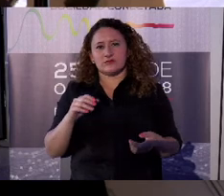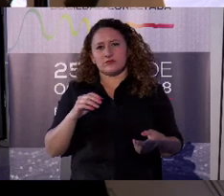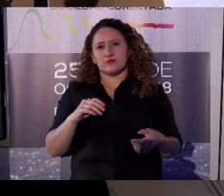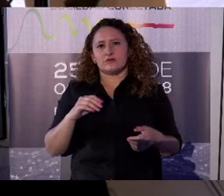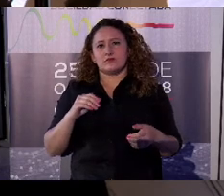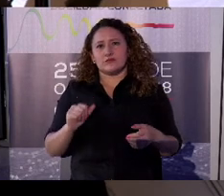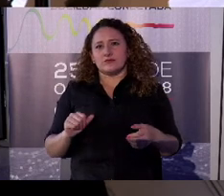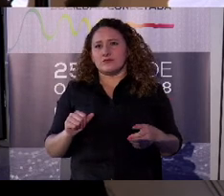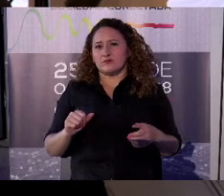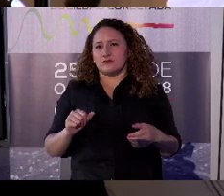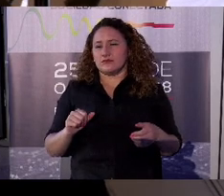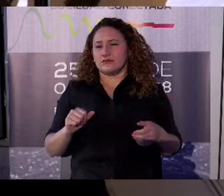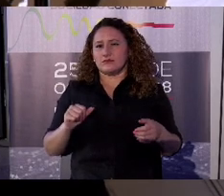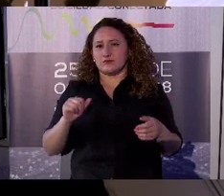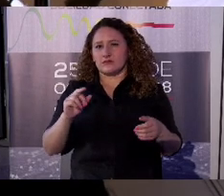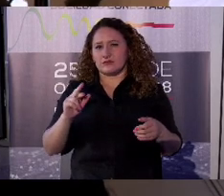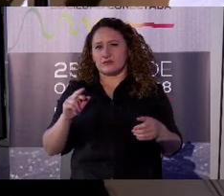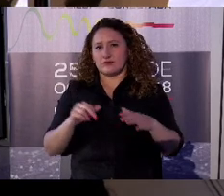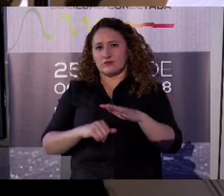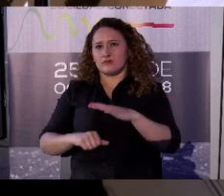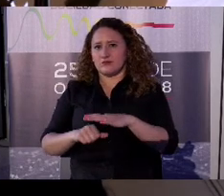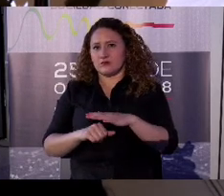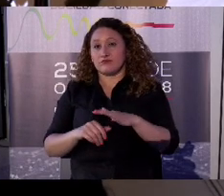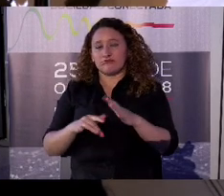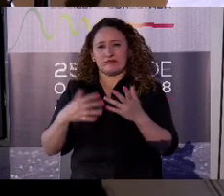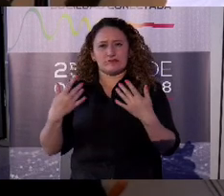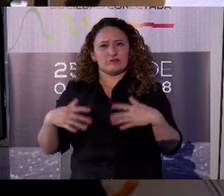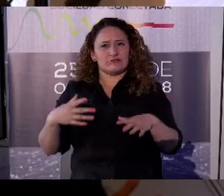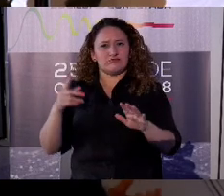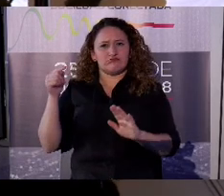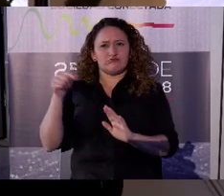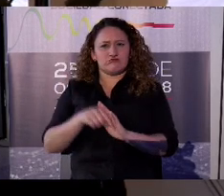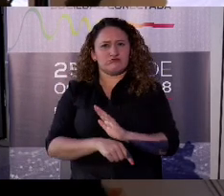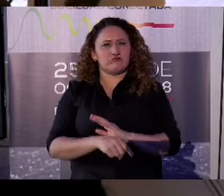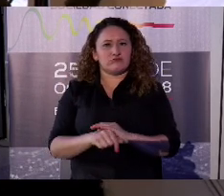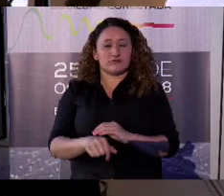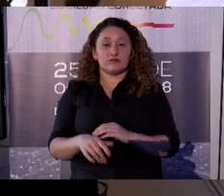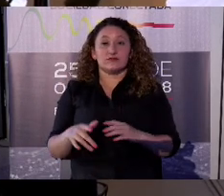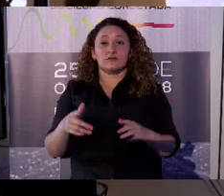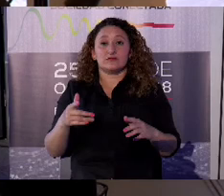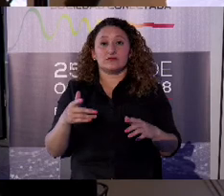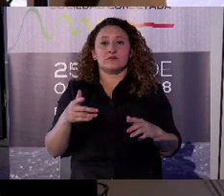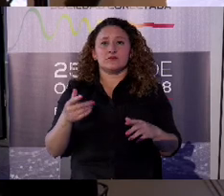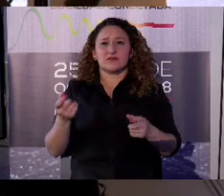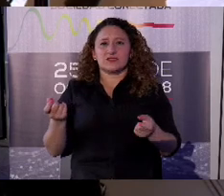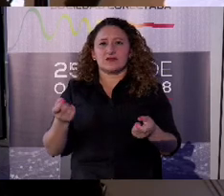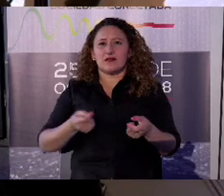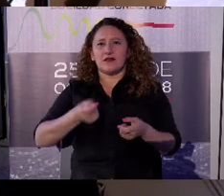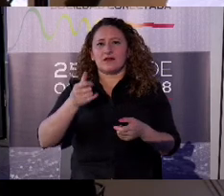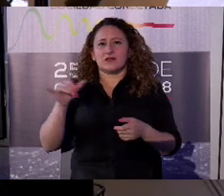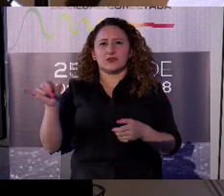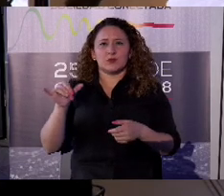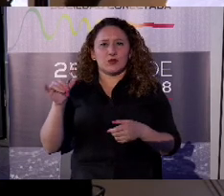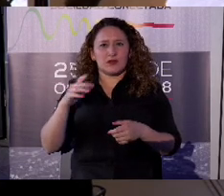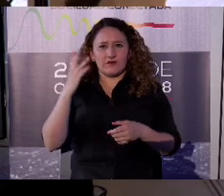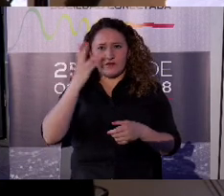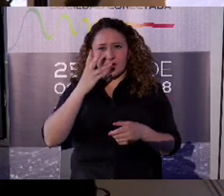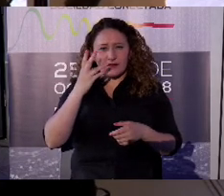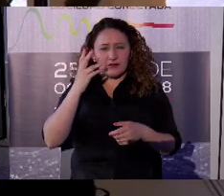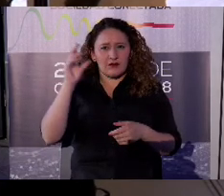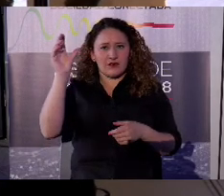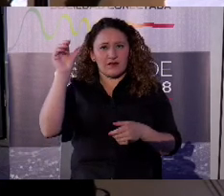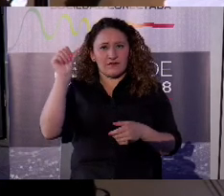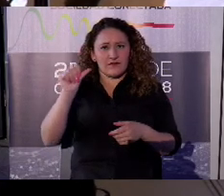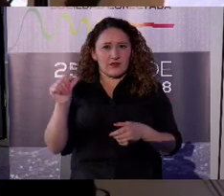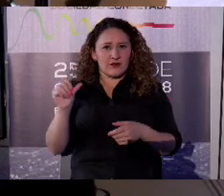Per User, han caído a una velocidad brutal en América Latina. Estamos cerca de los niveles de África, ¿ah? Por debajo de $10 al